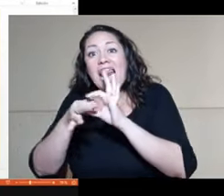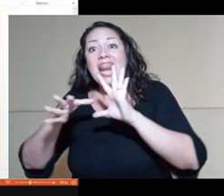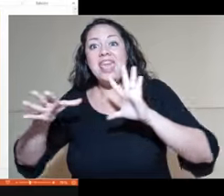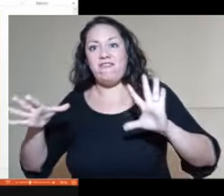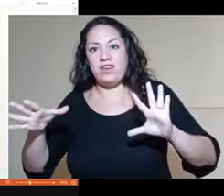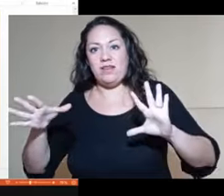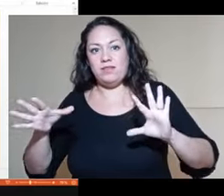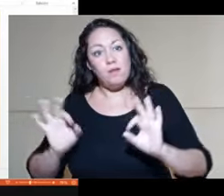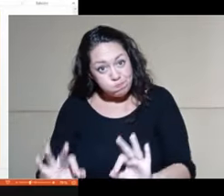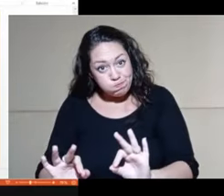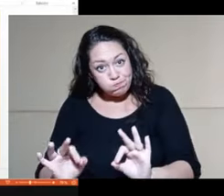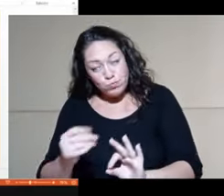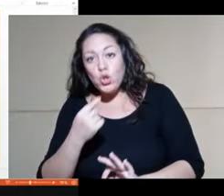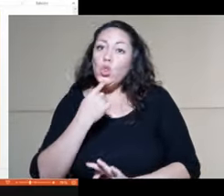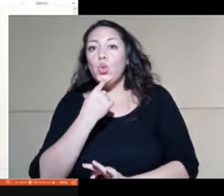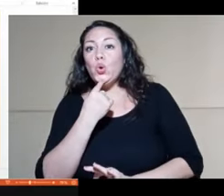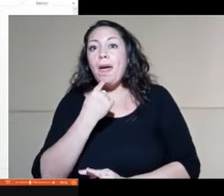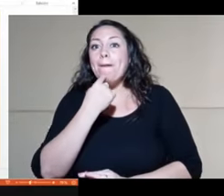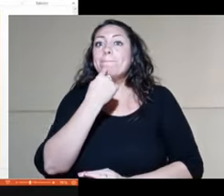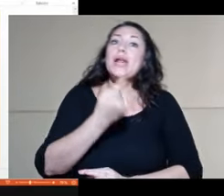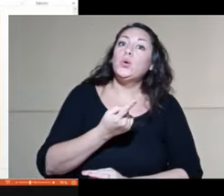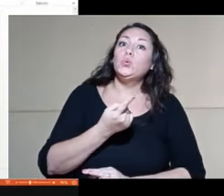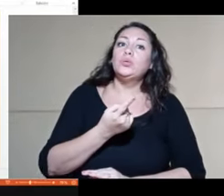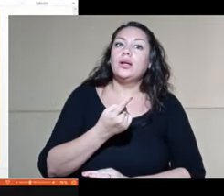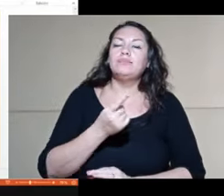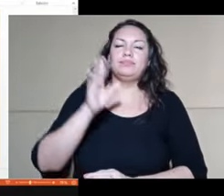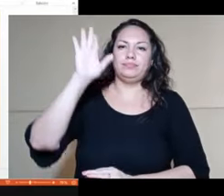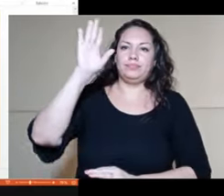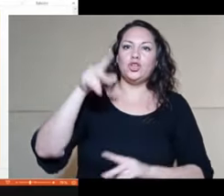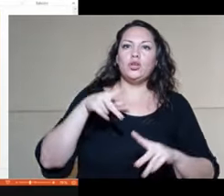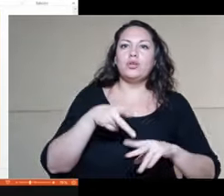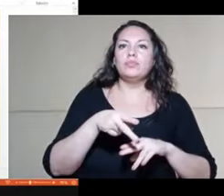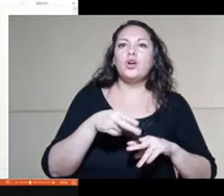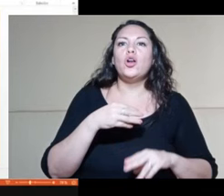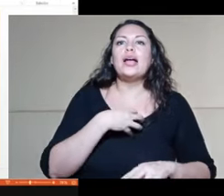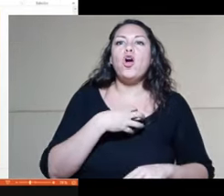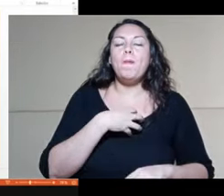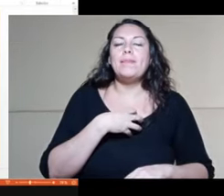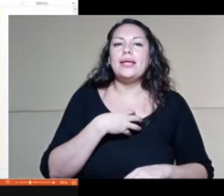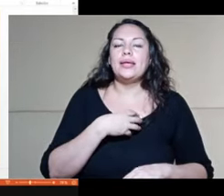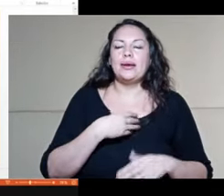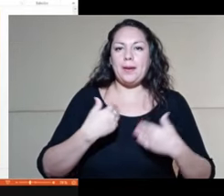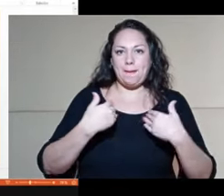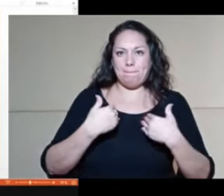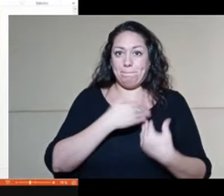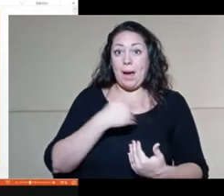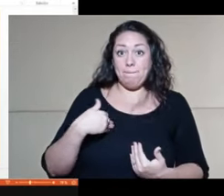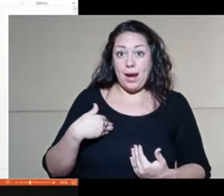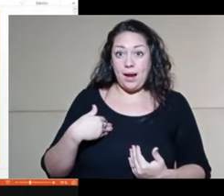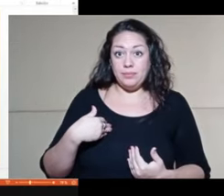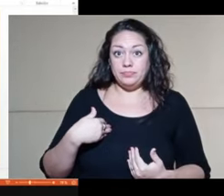¿Están hasta ahí? ¿Dudas, preguntas hasta ahí? Profe, y por ejemplo, a ver,